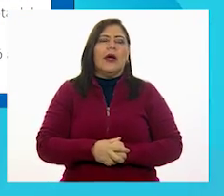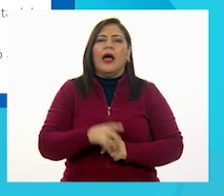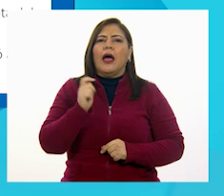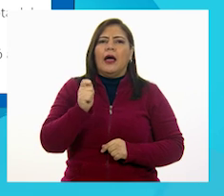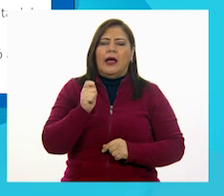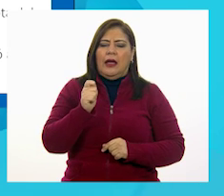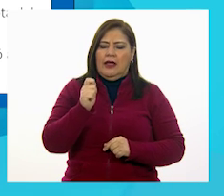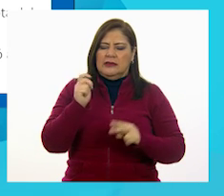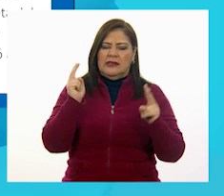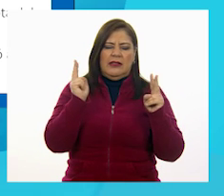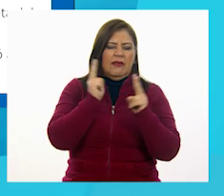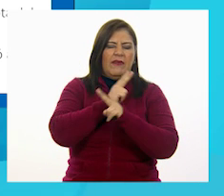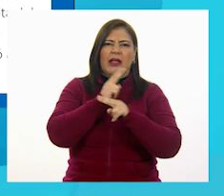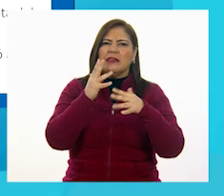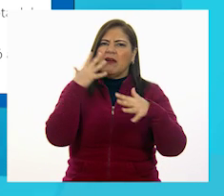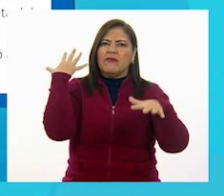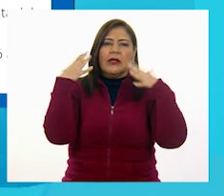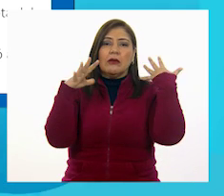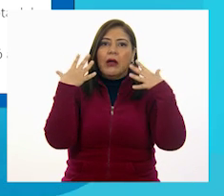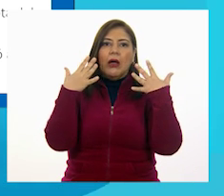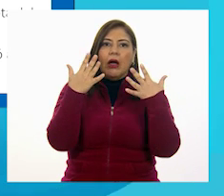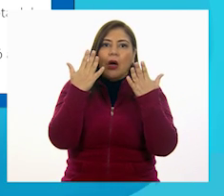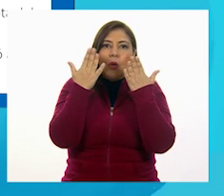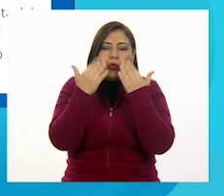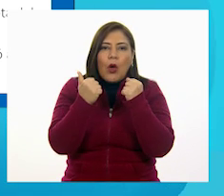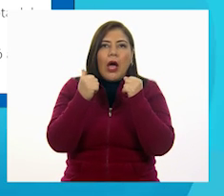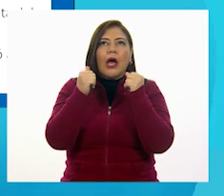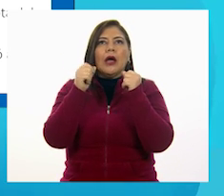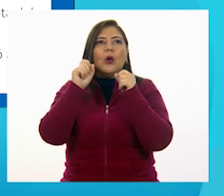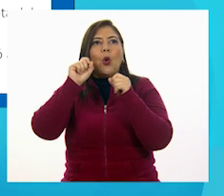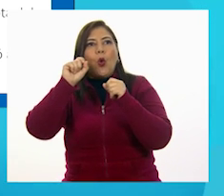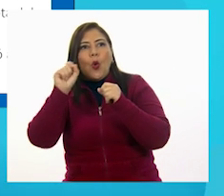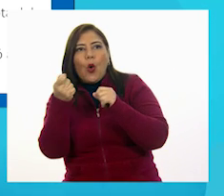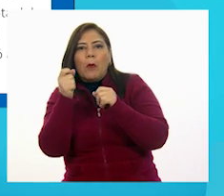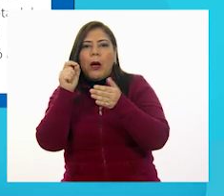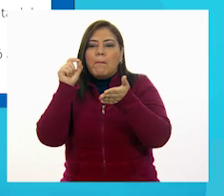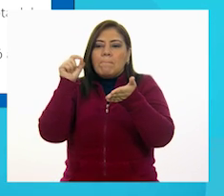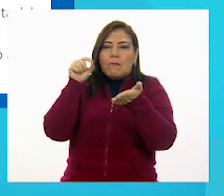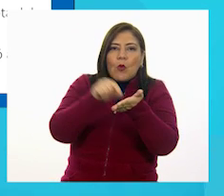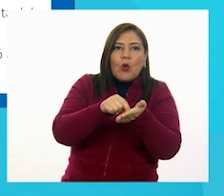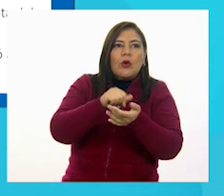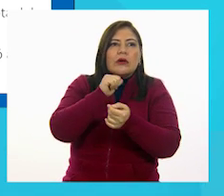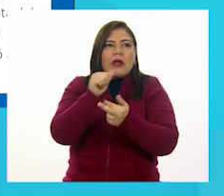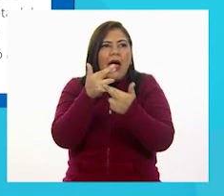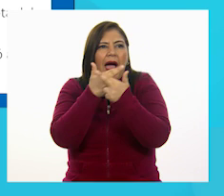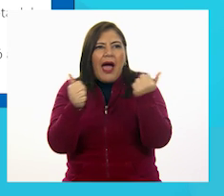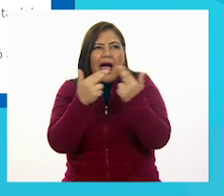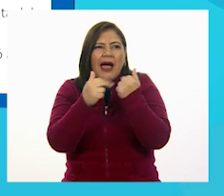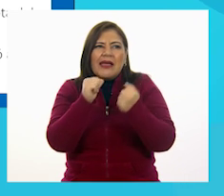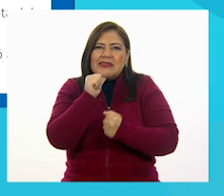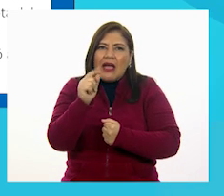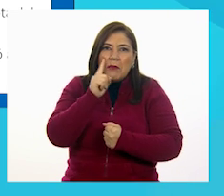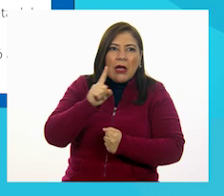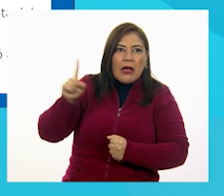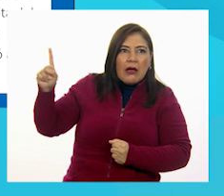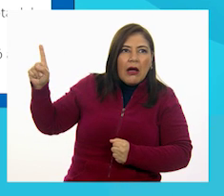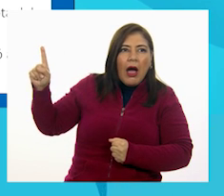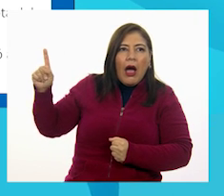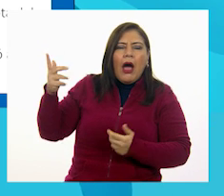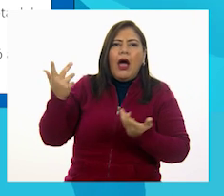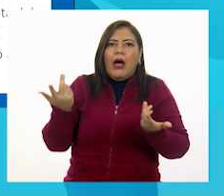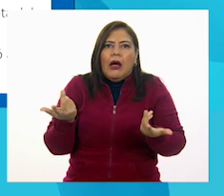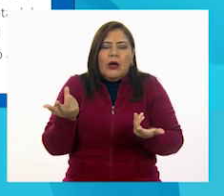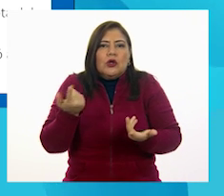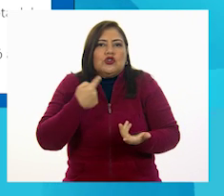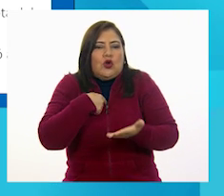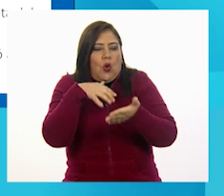viento travieso. ¿Se dan cuenta que no hay ninguna coma, ningún punto, ni nada? Nada. Entonces, ¿cómo